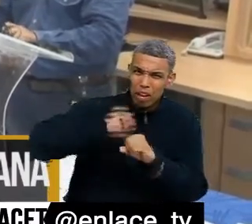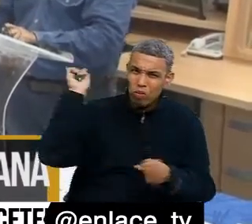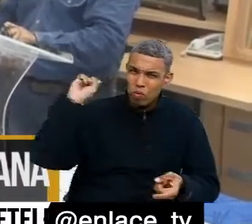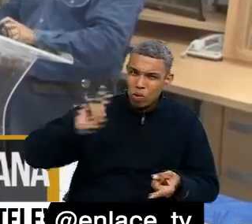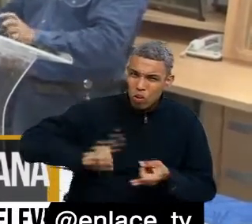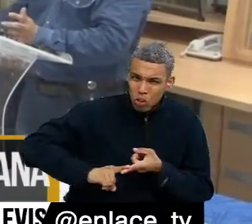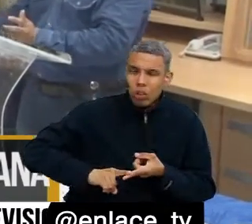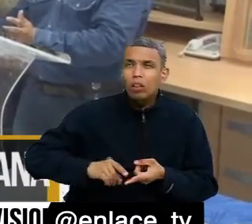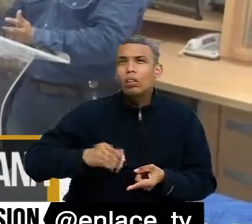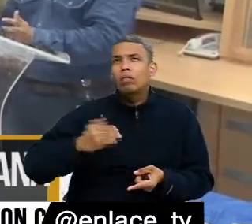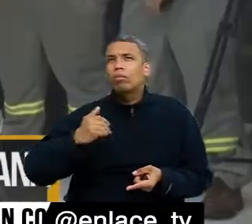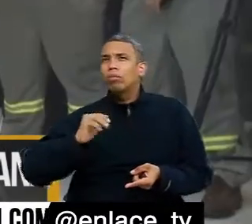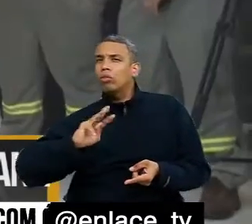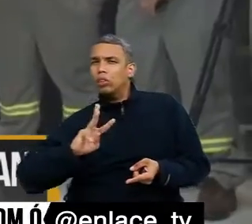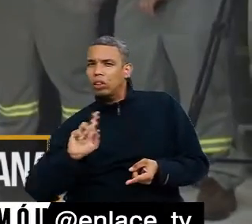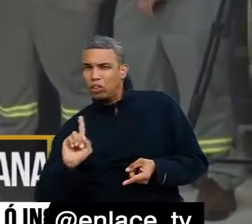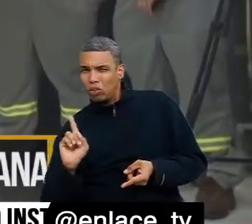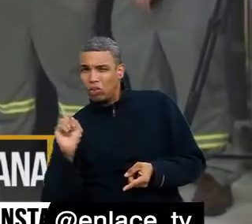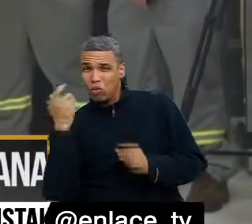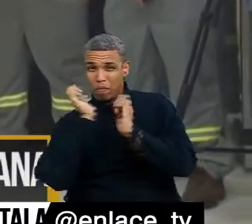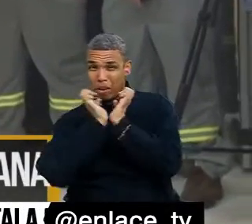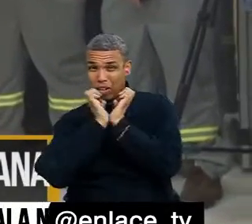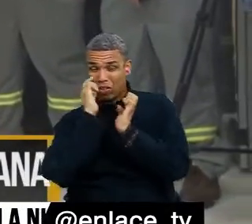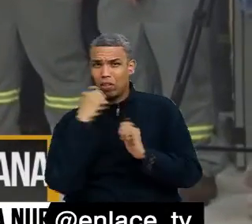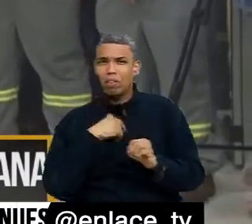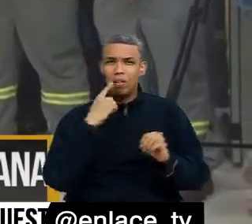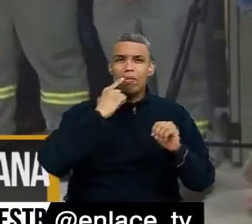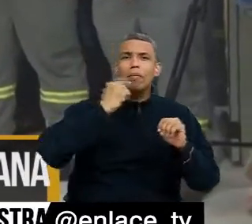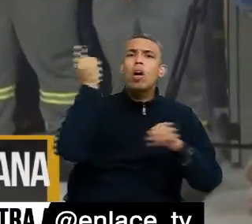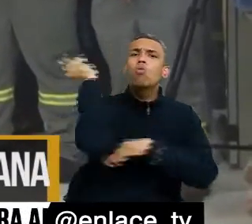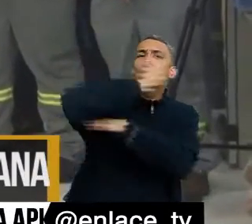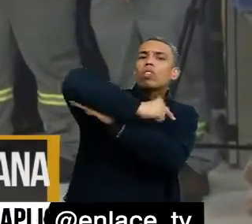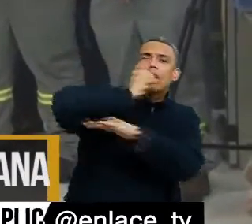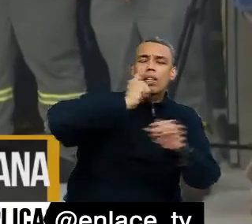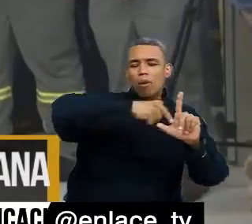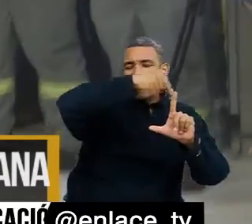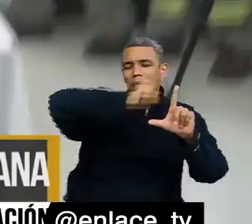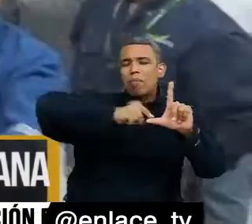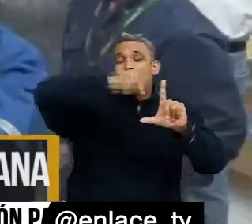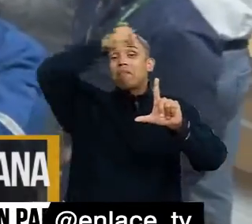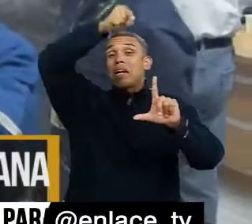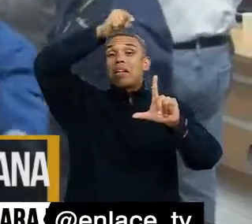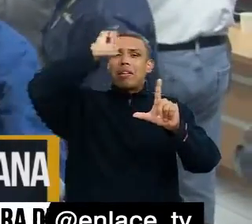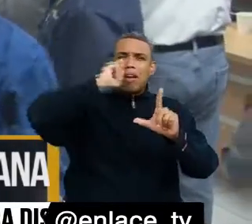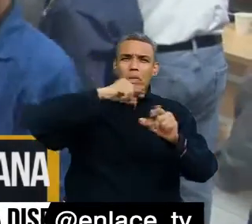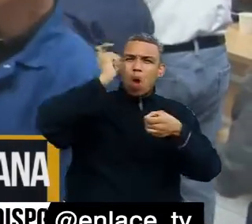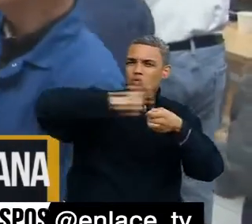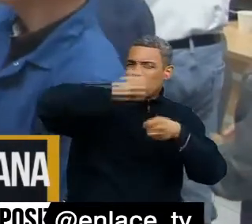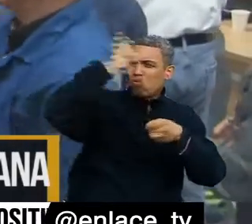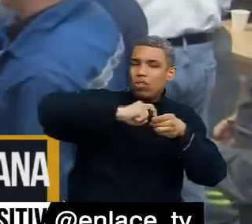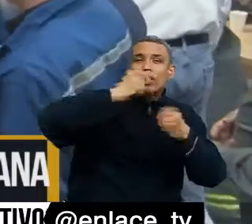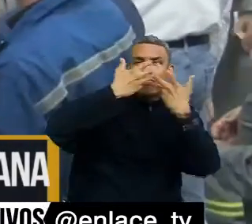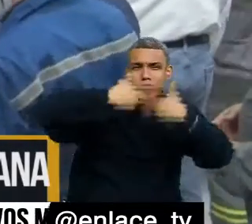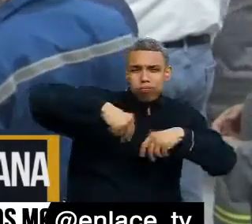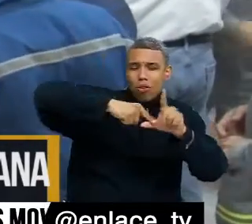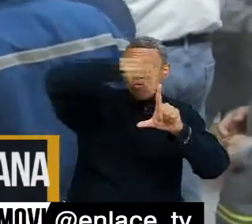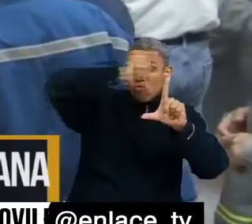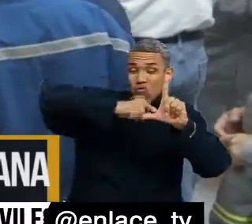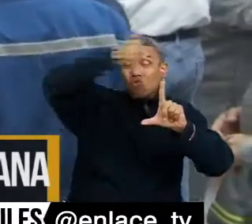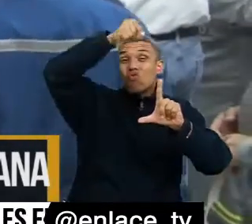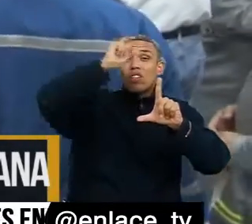mayo 31 producía 44.000 barriles equivalentes por día, representados en 6.800 barriles de petróleo